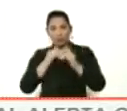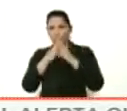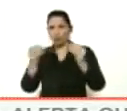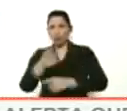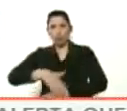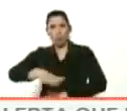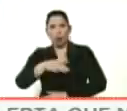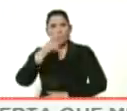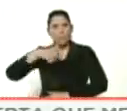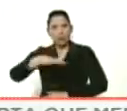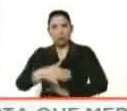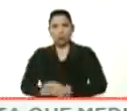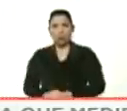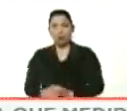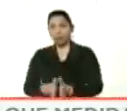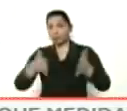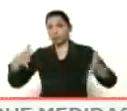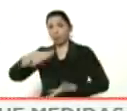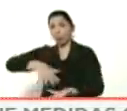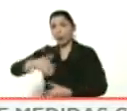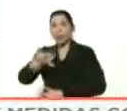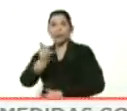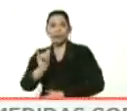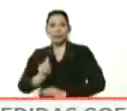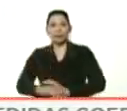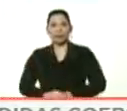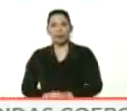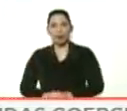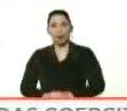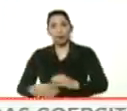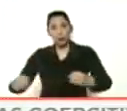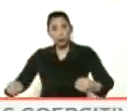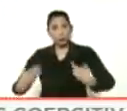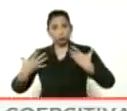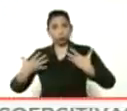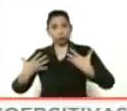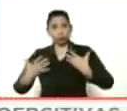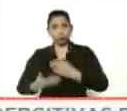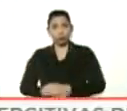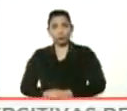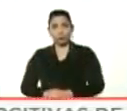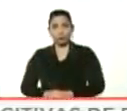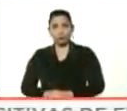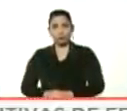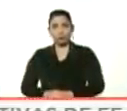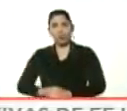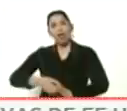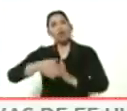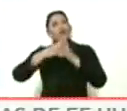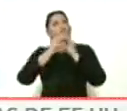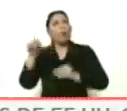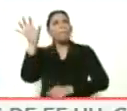todos los pacientes. El gran problema que tiene la infección por COVID es que